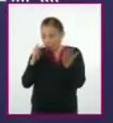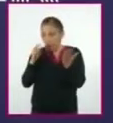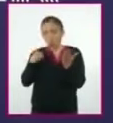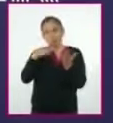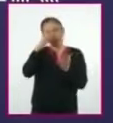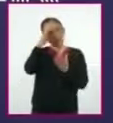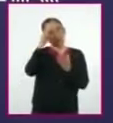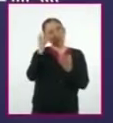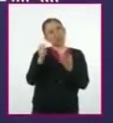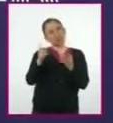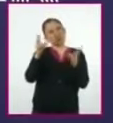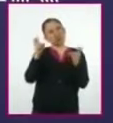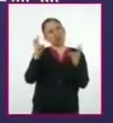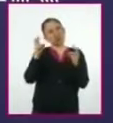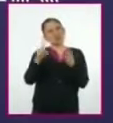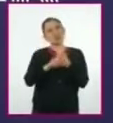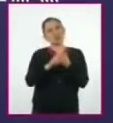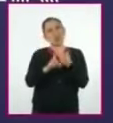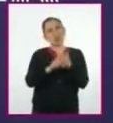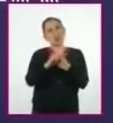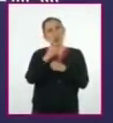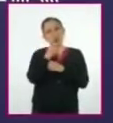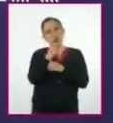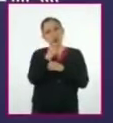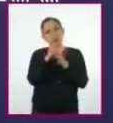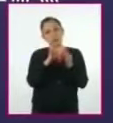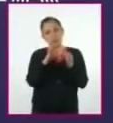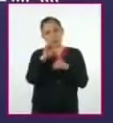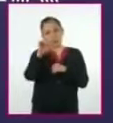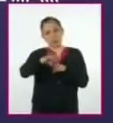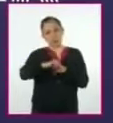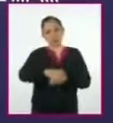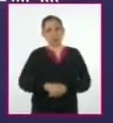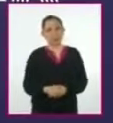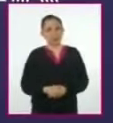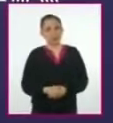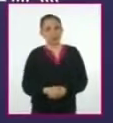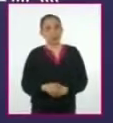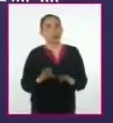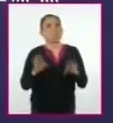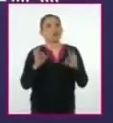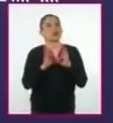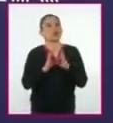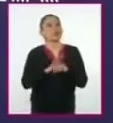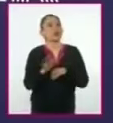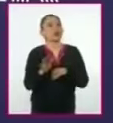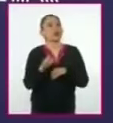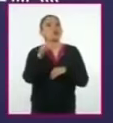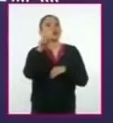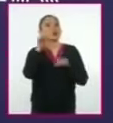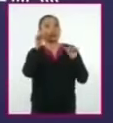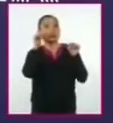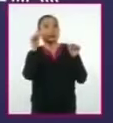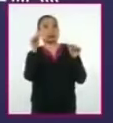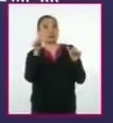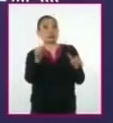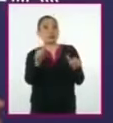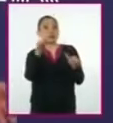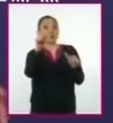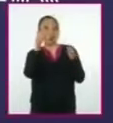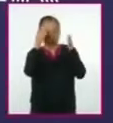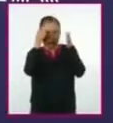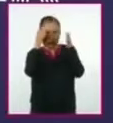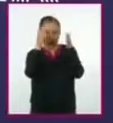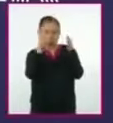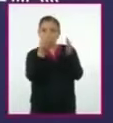en torno a los problemas que se discutirán. Lo importante es que pongan atención y se